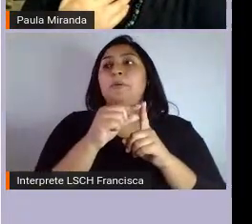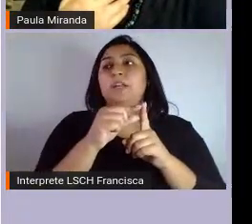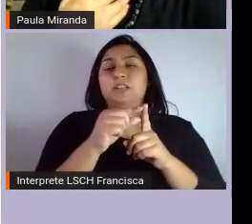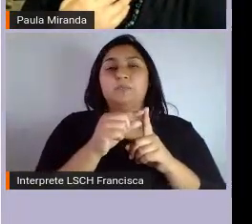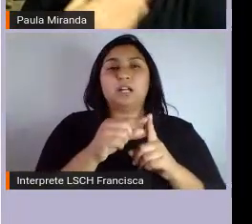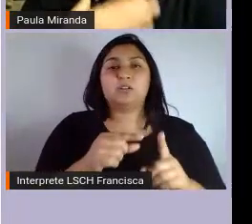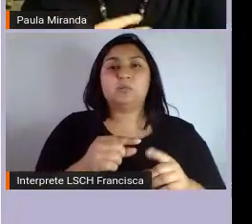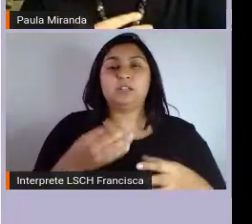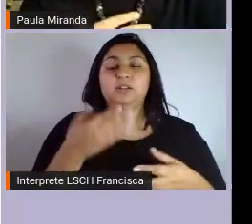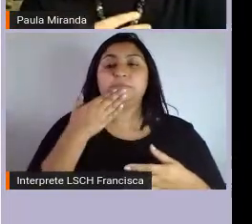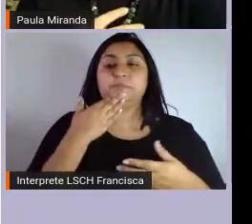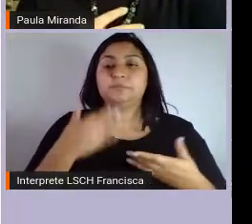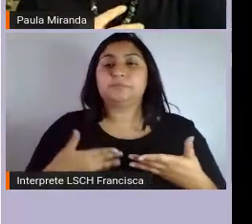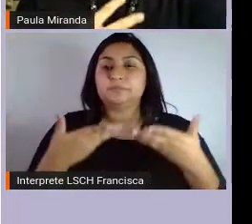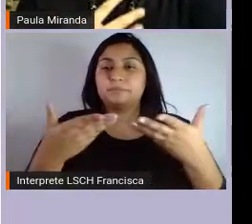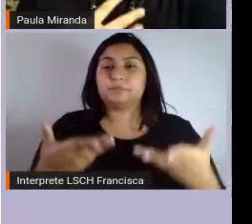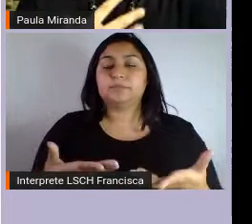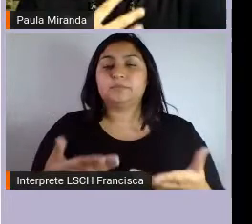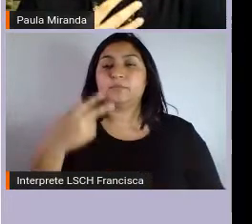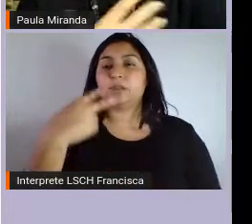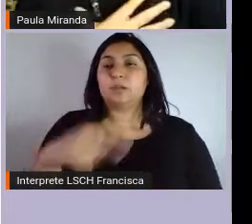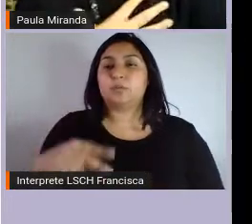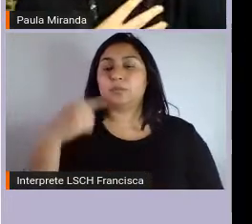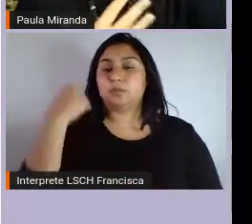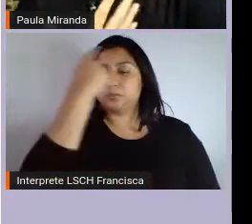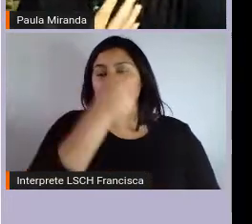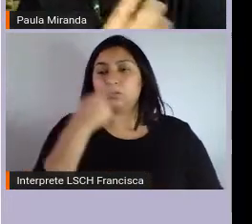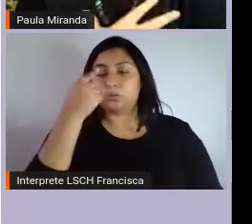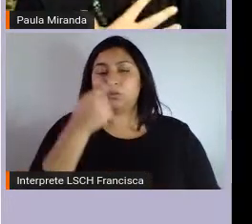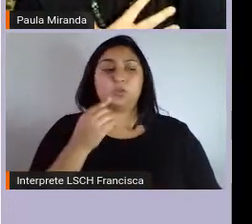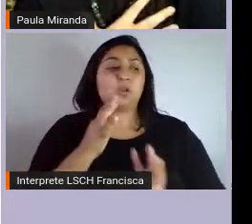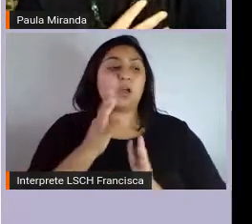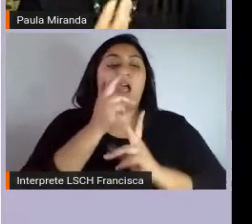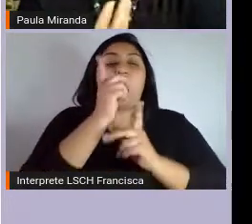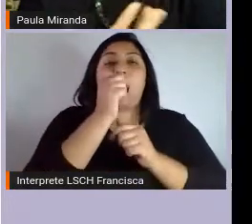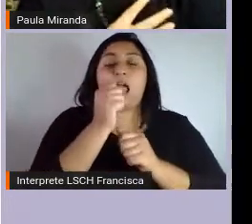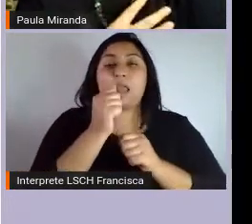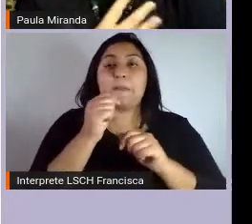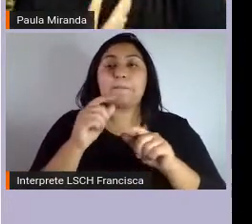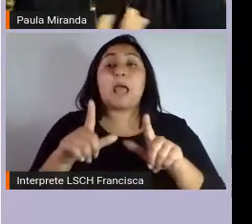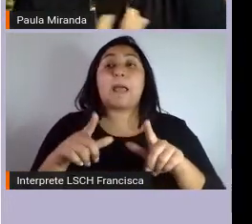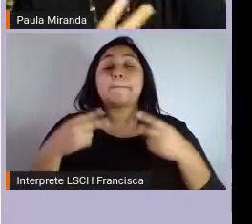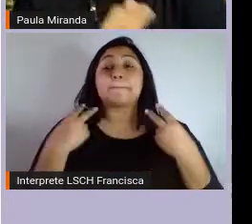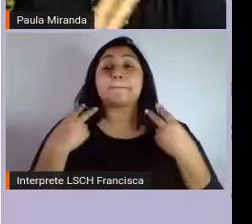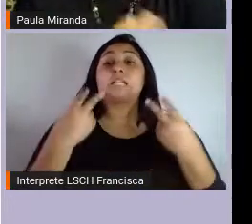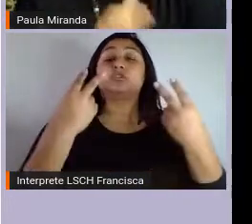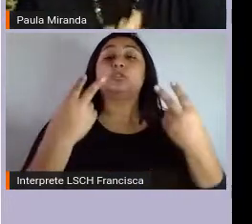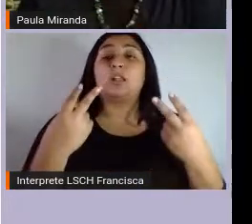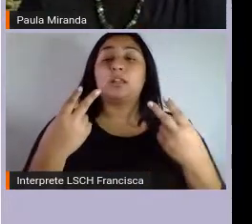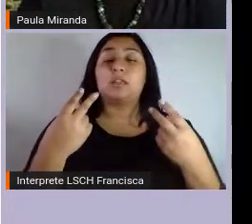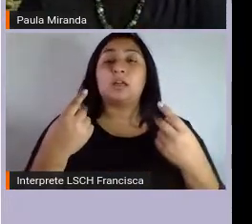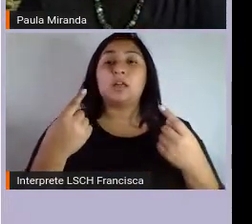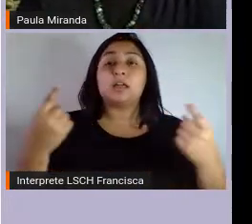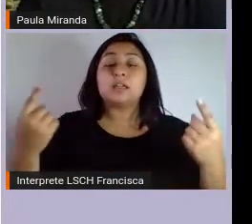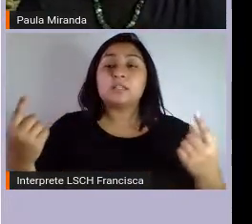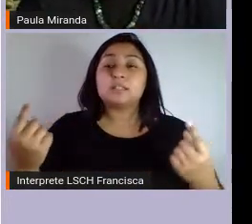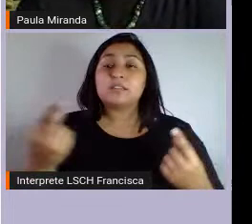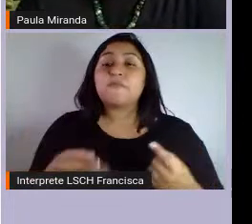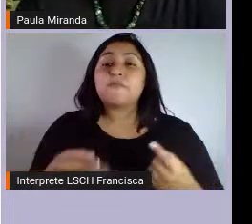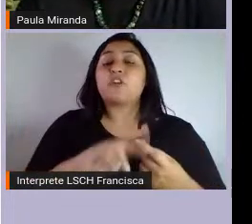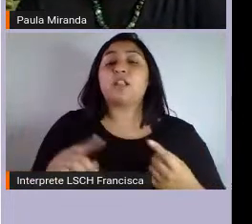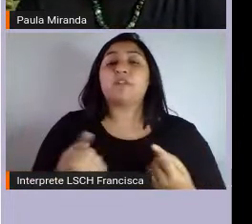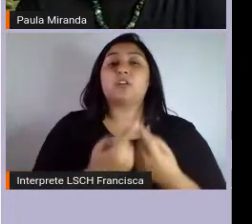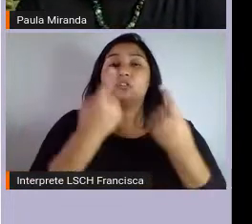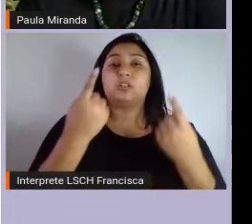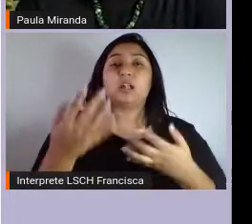entregando su propio rostro, su alma, su personalidad. Ella se reencuentra en algo muy especial con estas cantoras y con